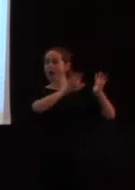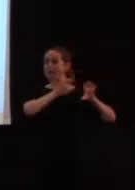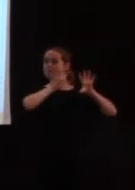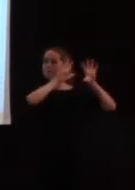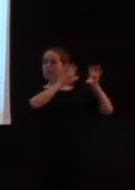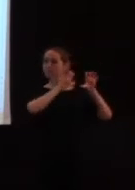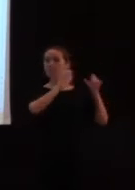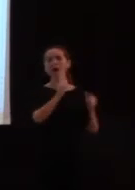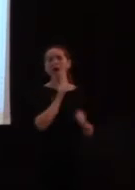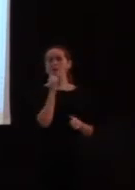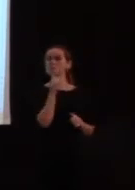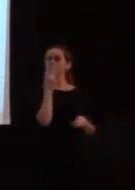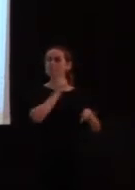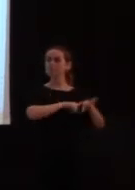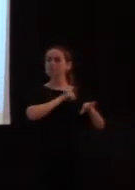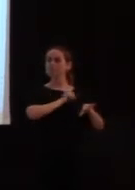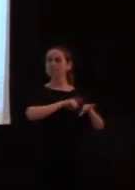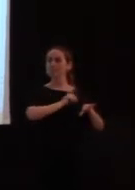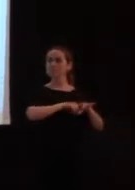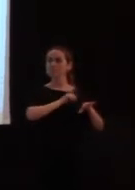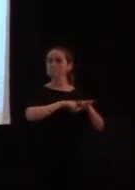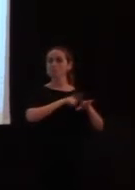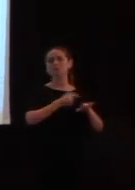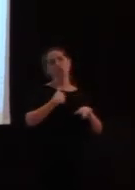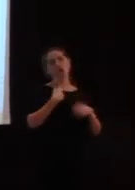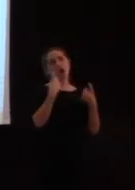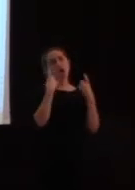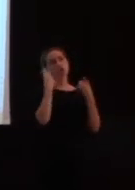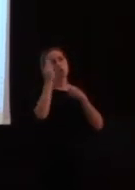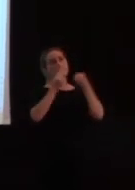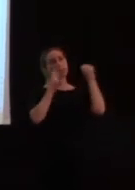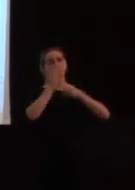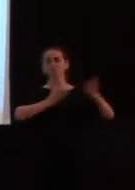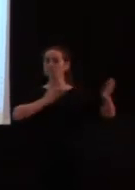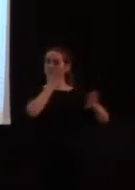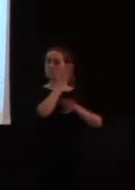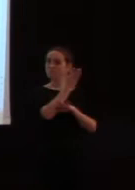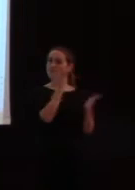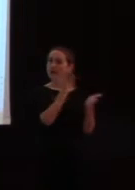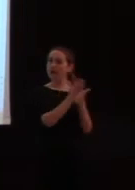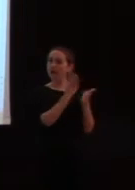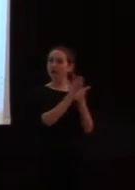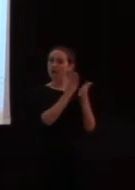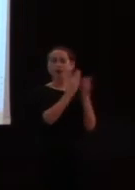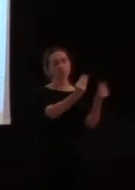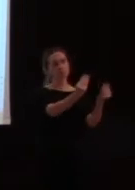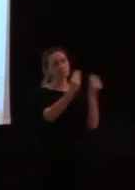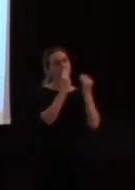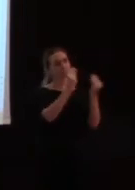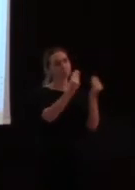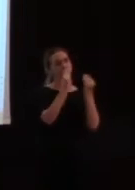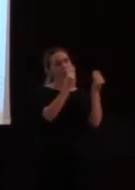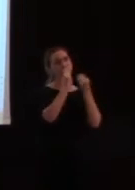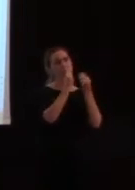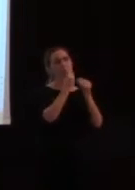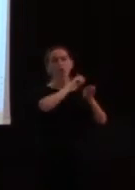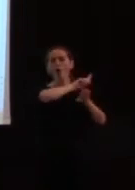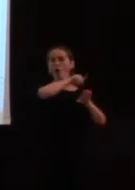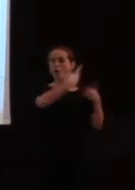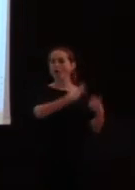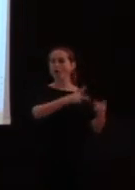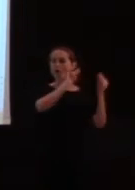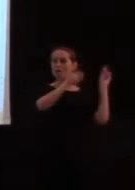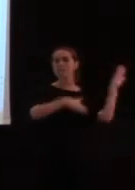que se aprovechan, los alumnos tienen conciencia de que van a clase y cuando salen, saben que han aprendido